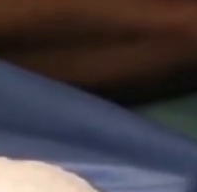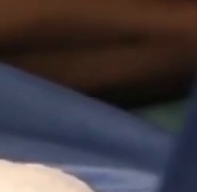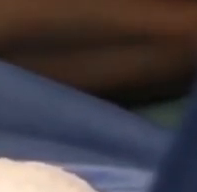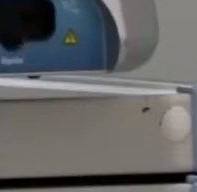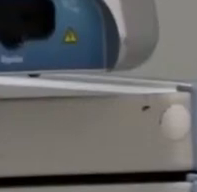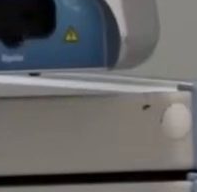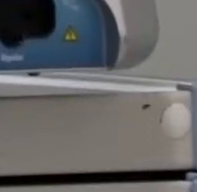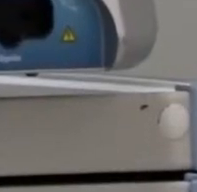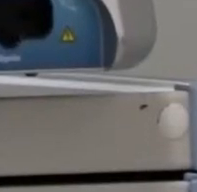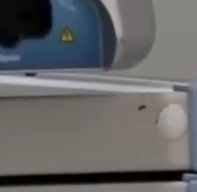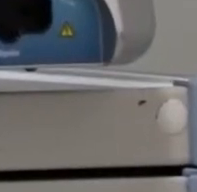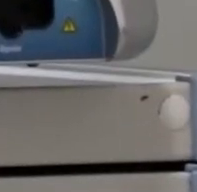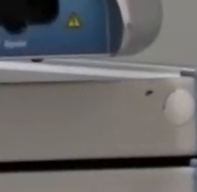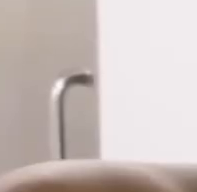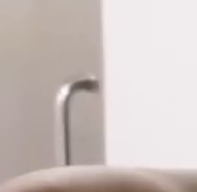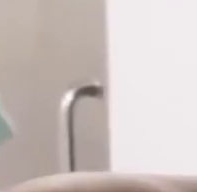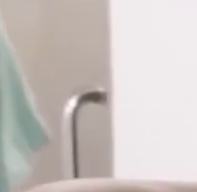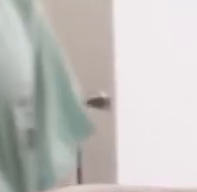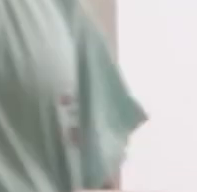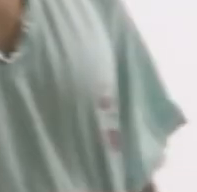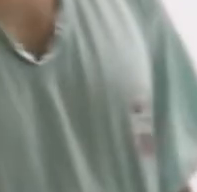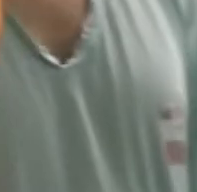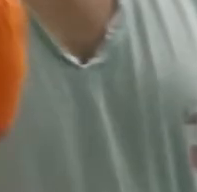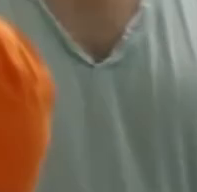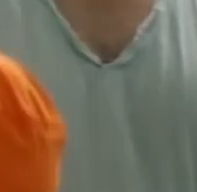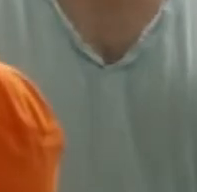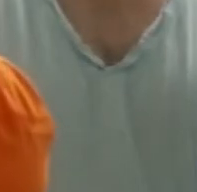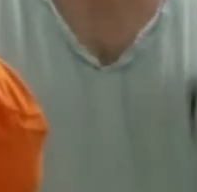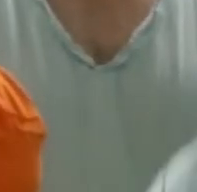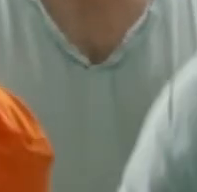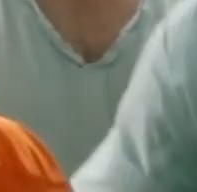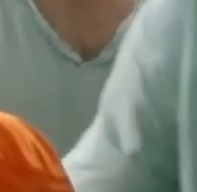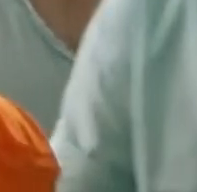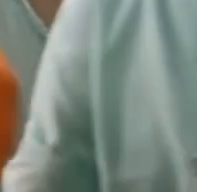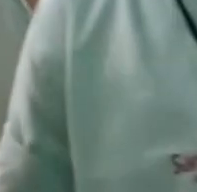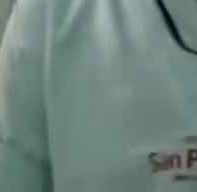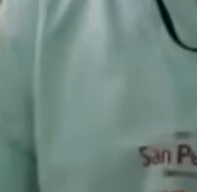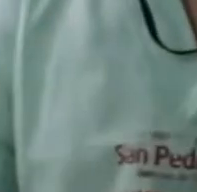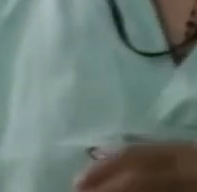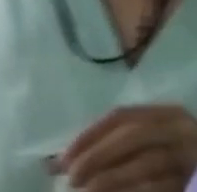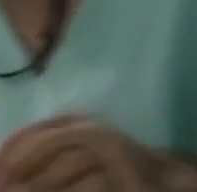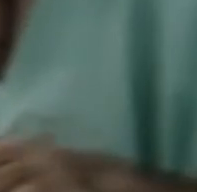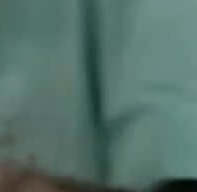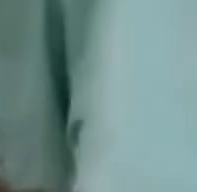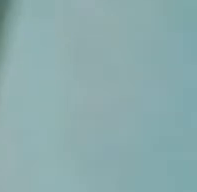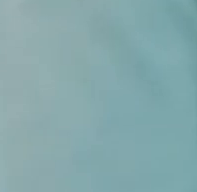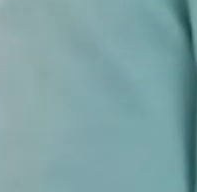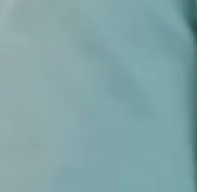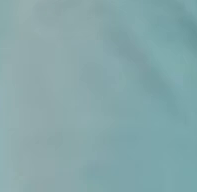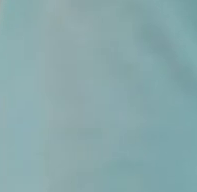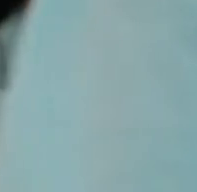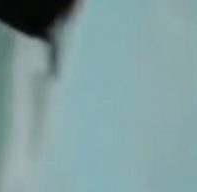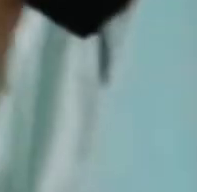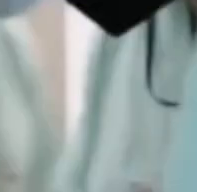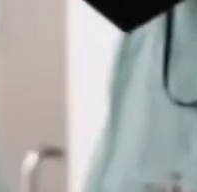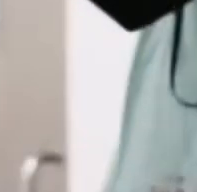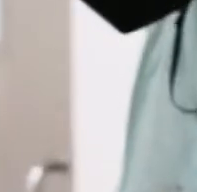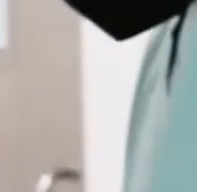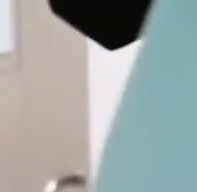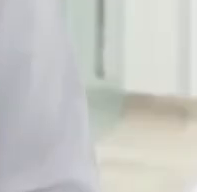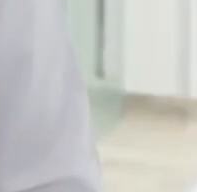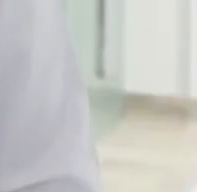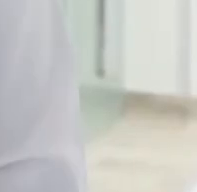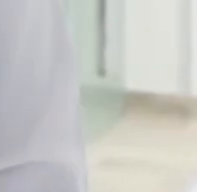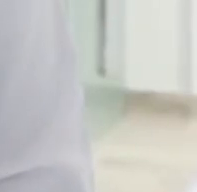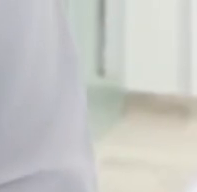que estamos preparados, que los nariñenses tenemos todas las opciones y sobre todo que miremos ese gran acto de amor, ¿no?